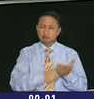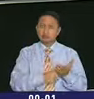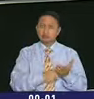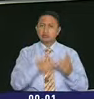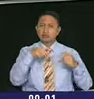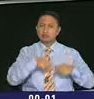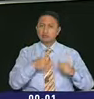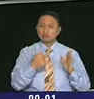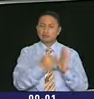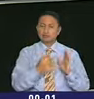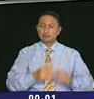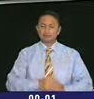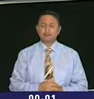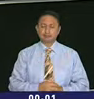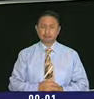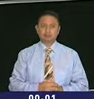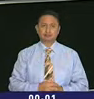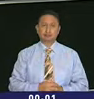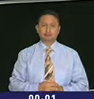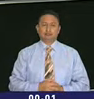de análisis a los candidatos.